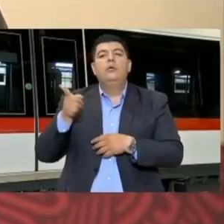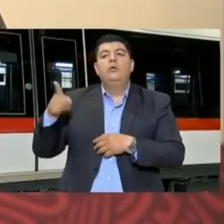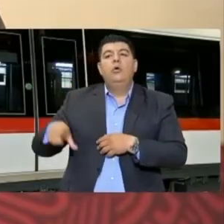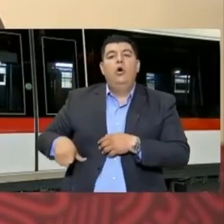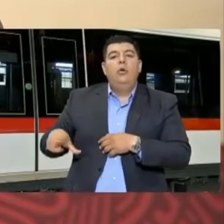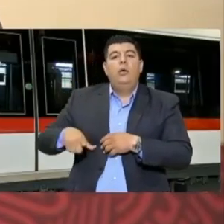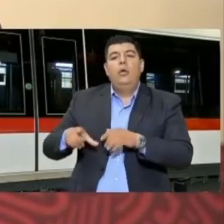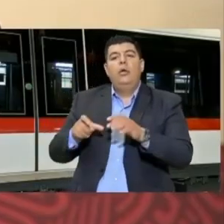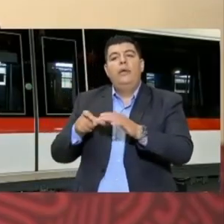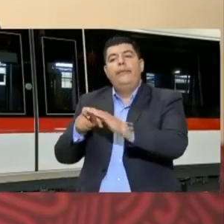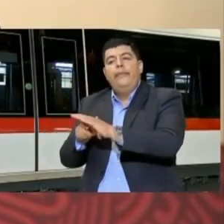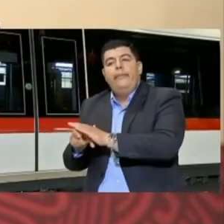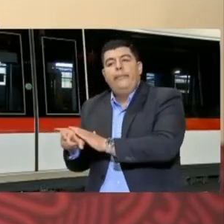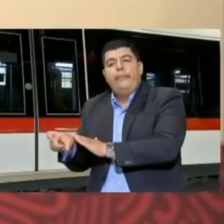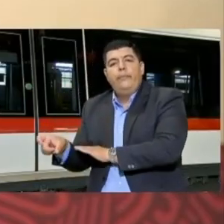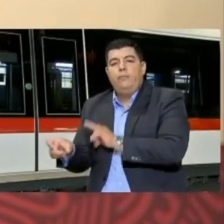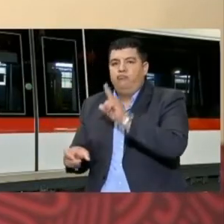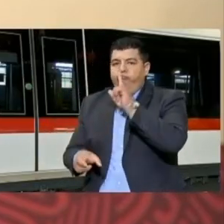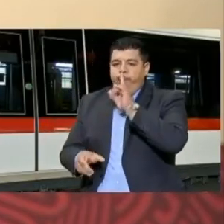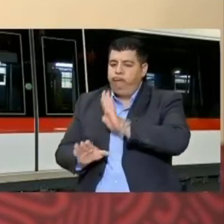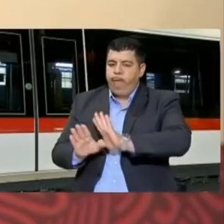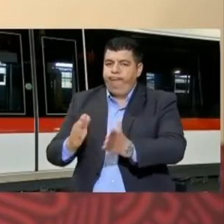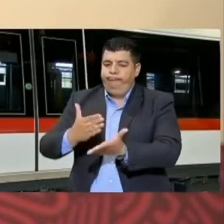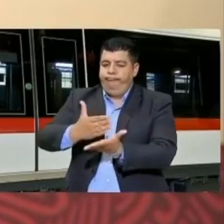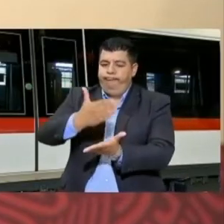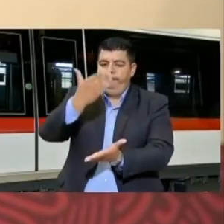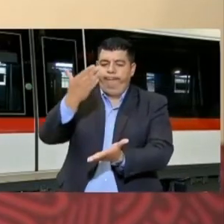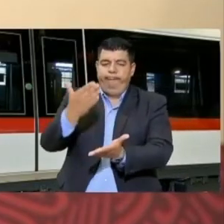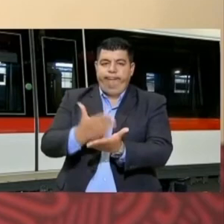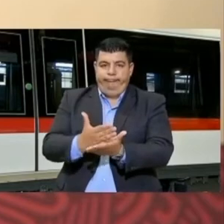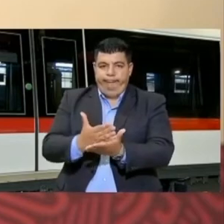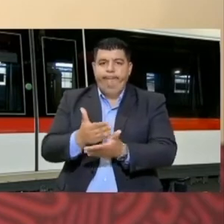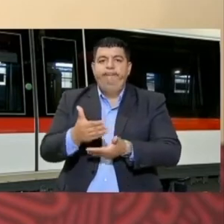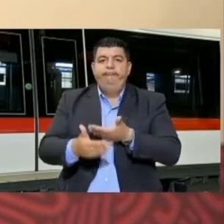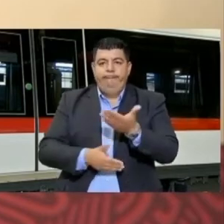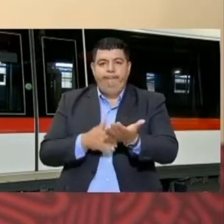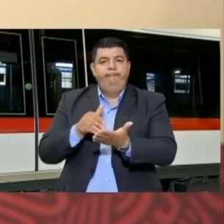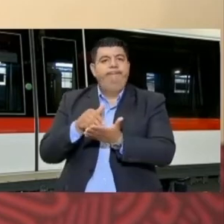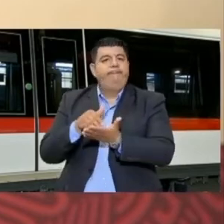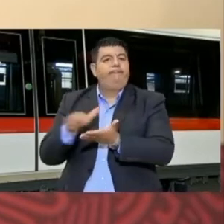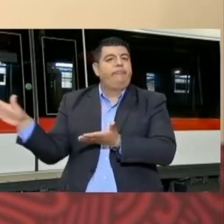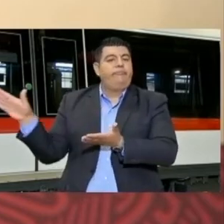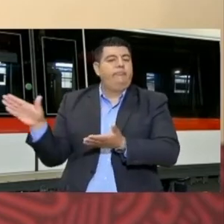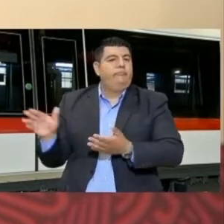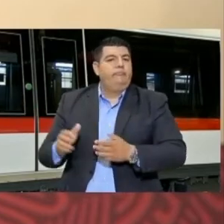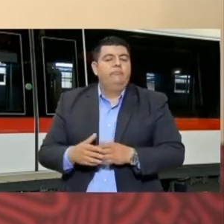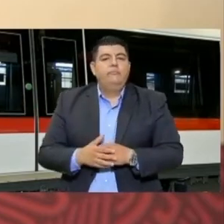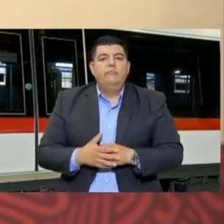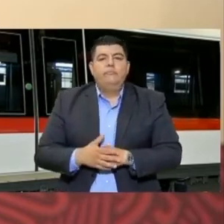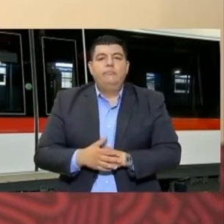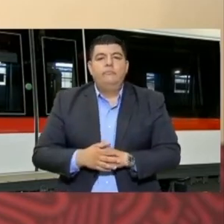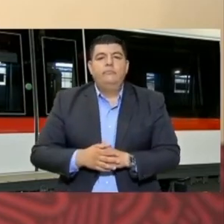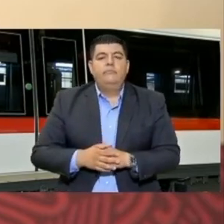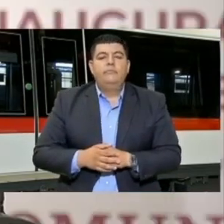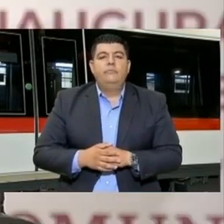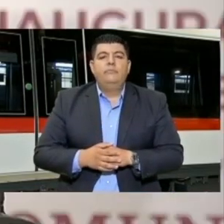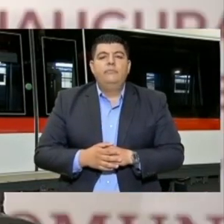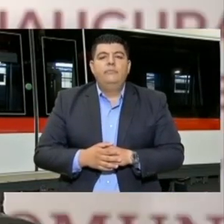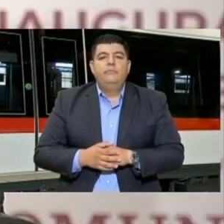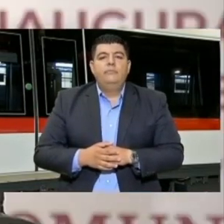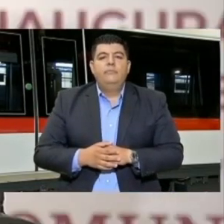Eso ya se está desterrando de